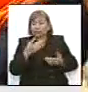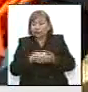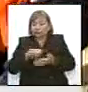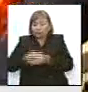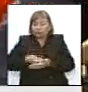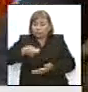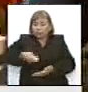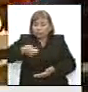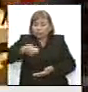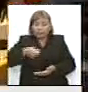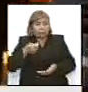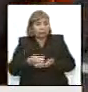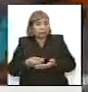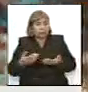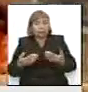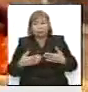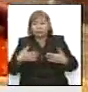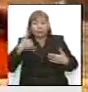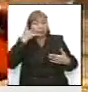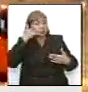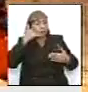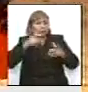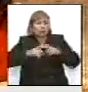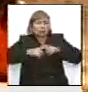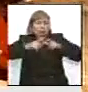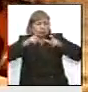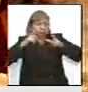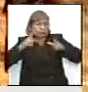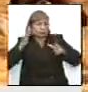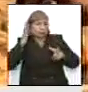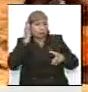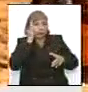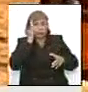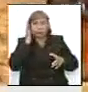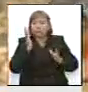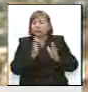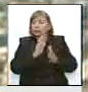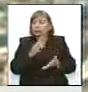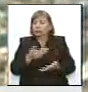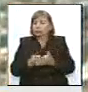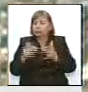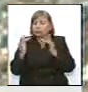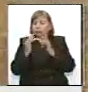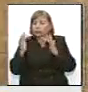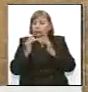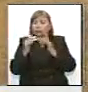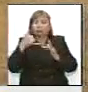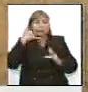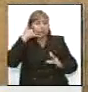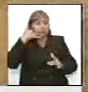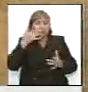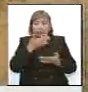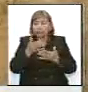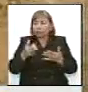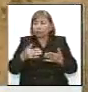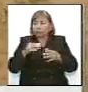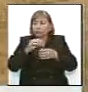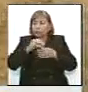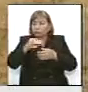financiar proyectos para el despliegue de redes de alta capacidad que integren y brinden conectividad de banda ancha a nivel